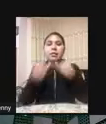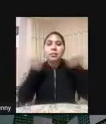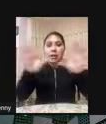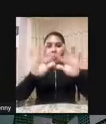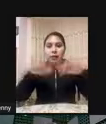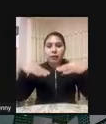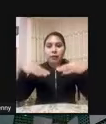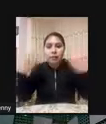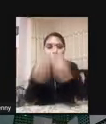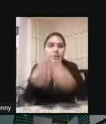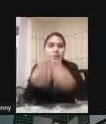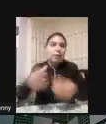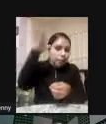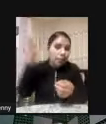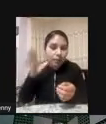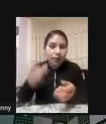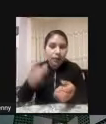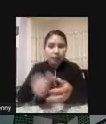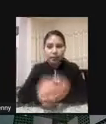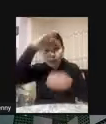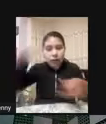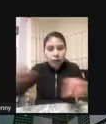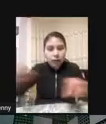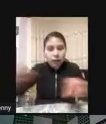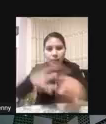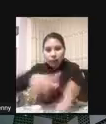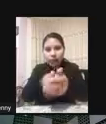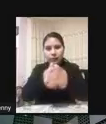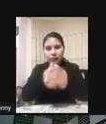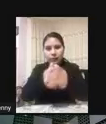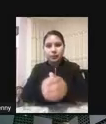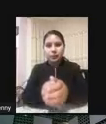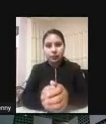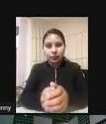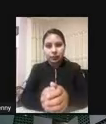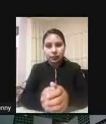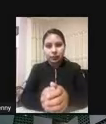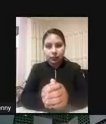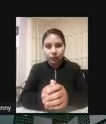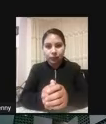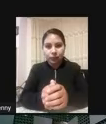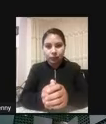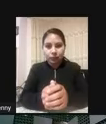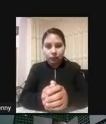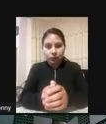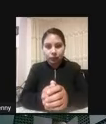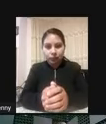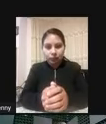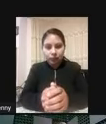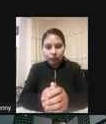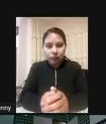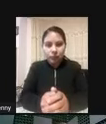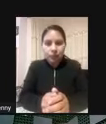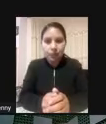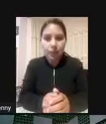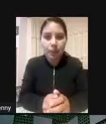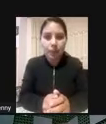discapacidades diferentes. Claro que sí. Estaremos en un ciclo, ¿no? En un ciclo. Estaremos 5 días